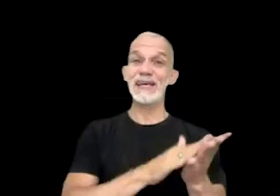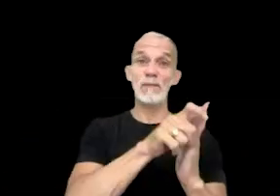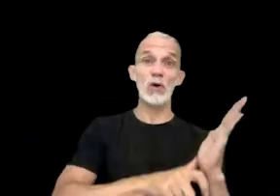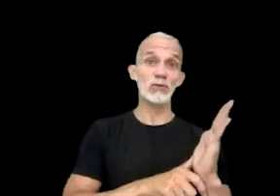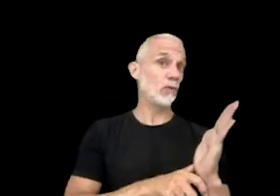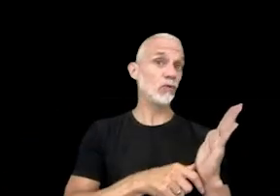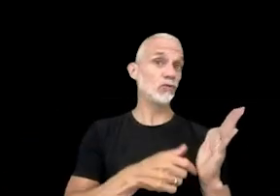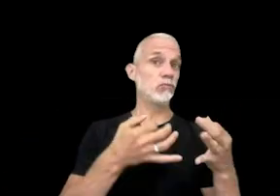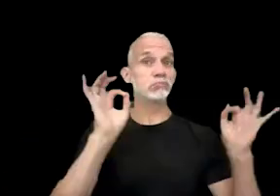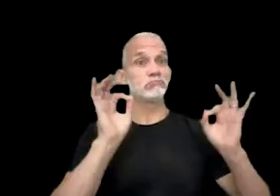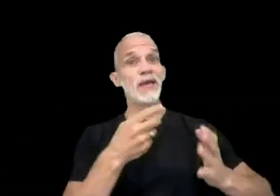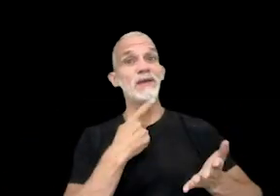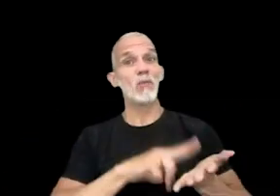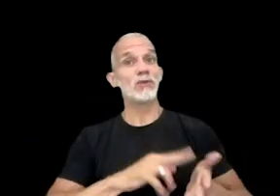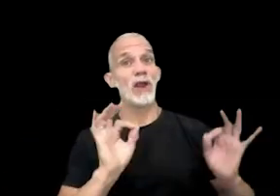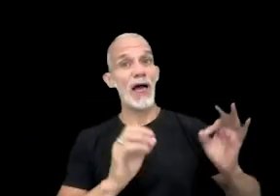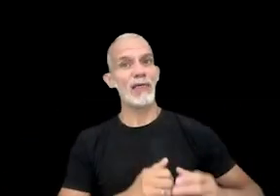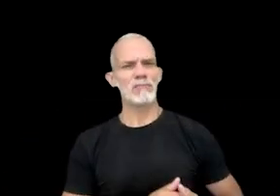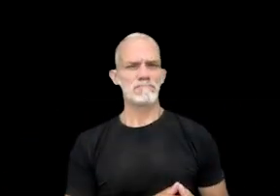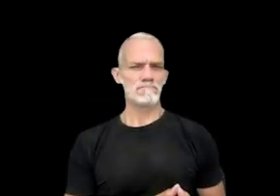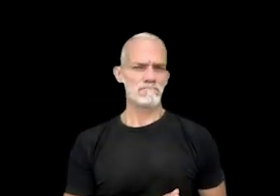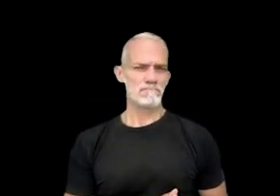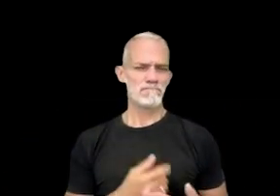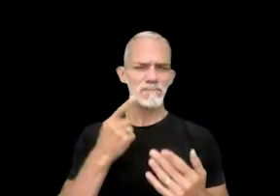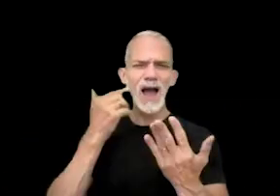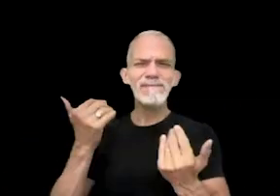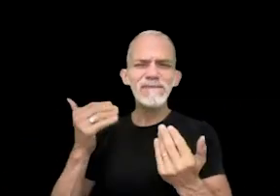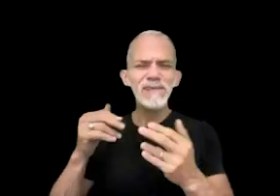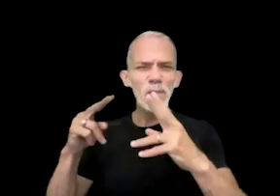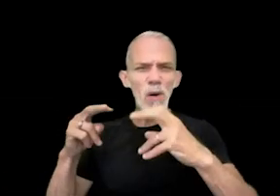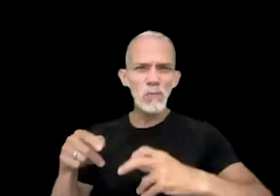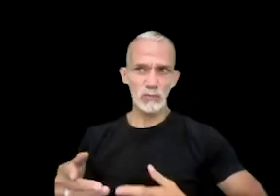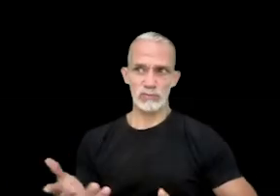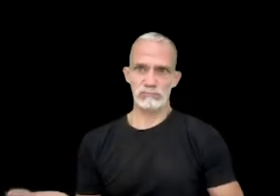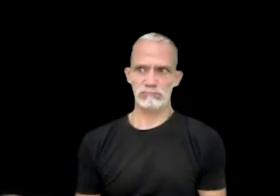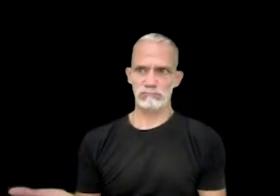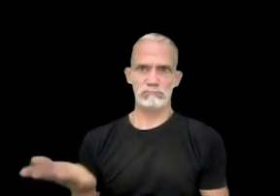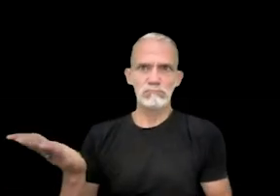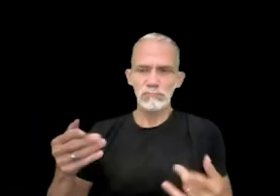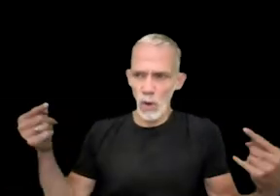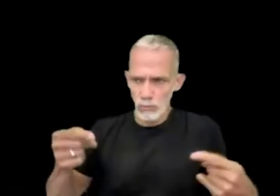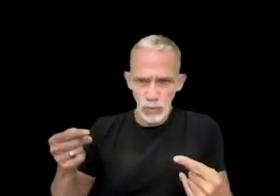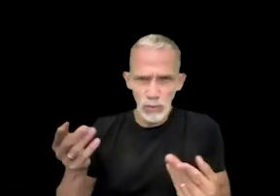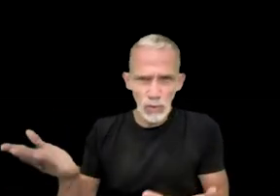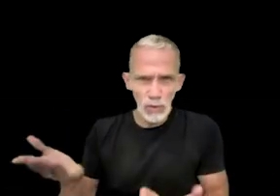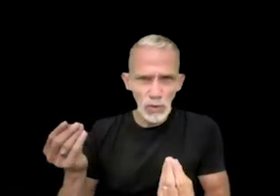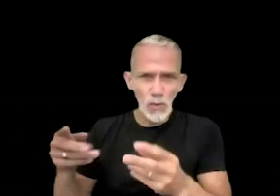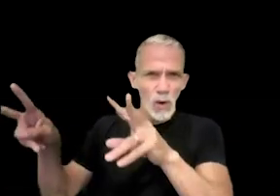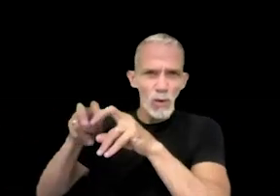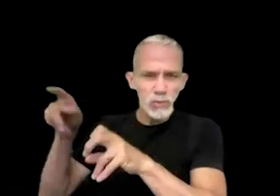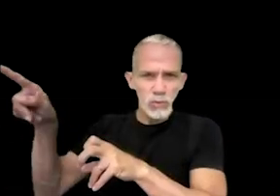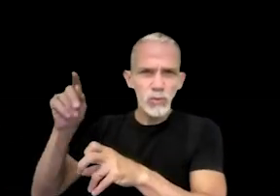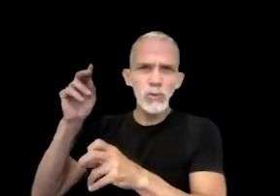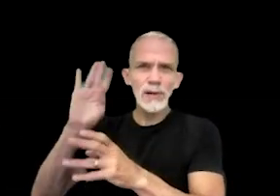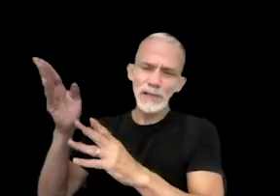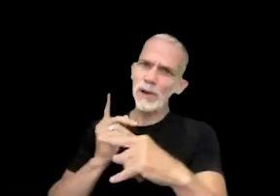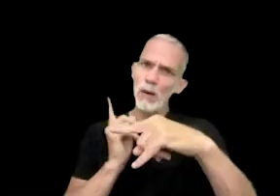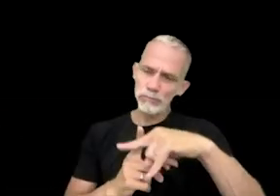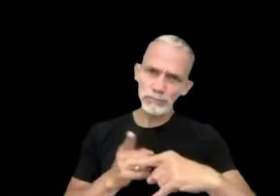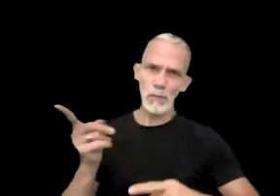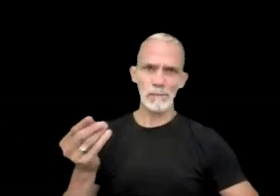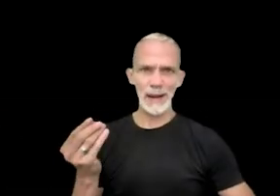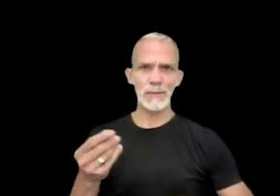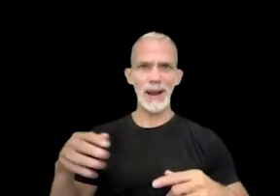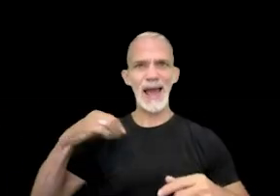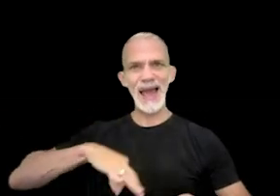impuesto, ¿no? Yo empiezo a analizar la cuestión y esto es completamente inconsistente. No solamente me tenés que sumar las rentas para lograr